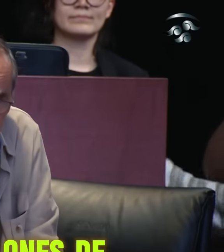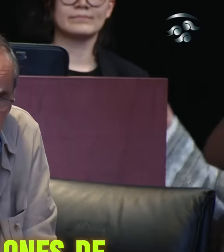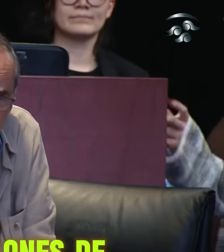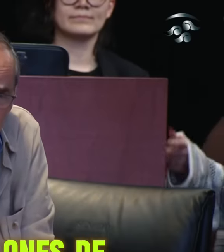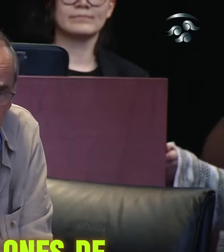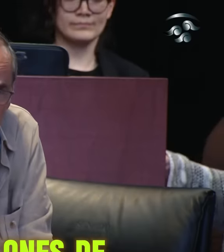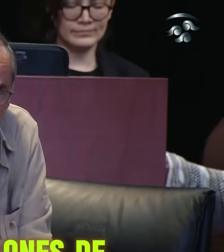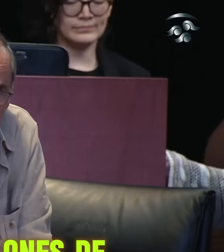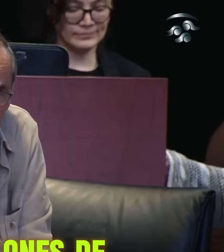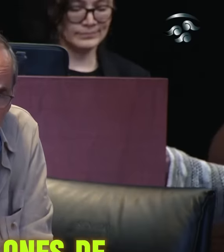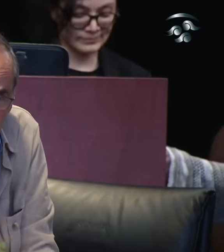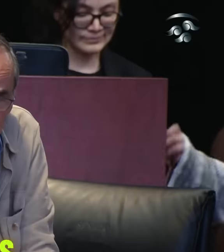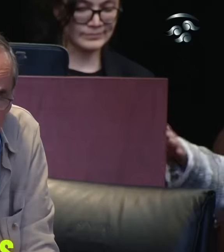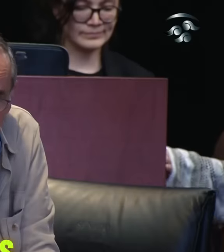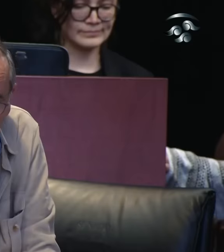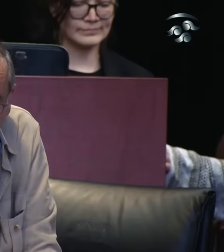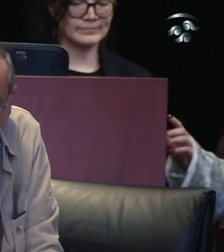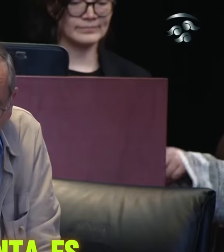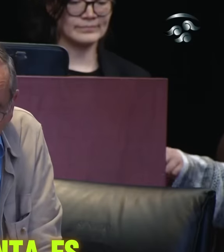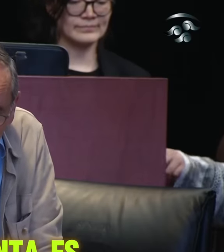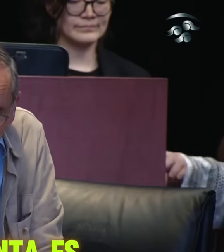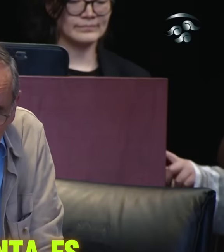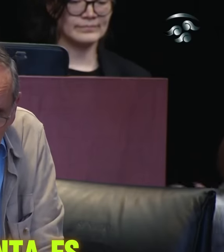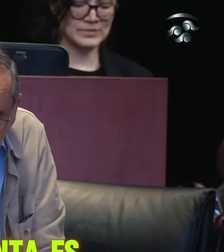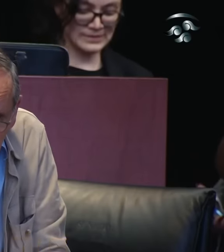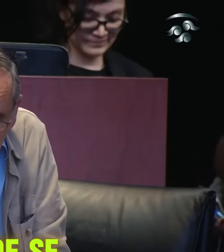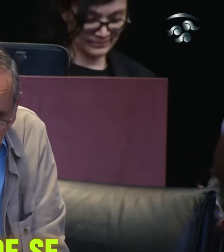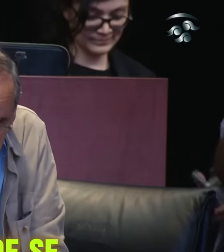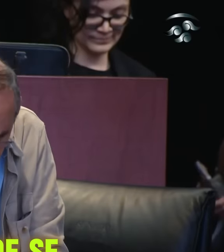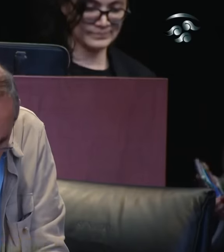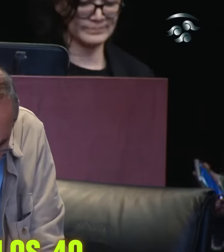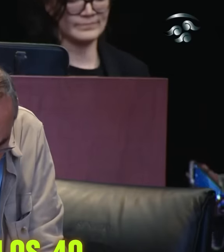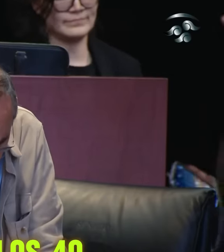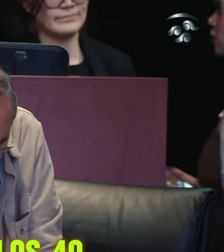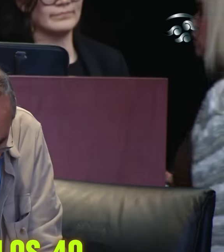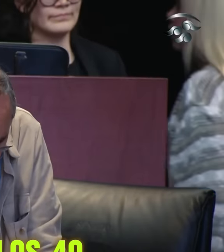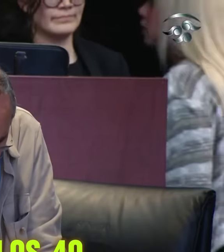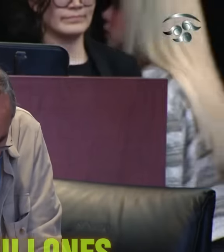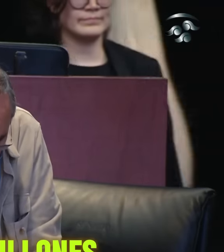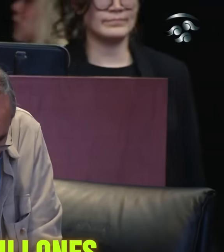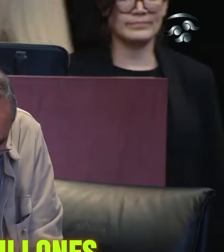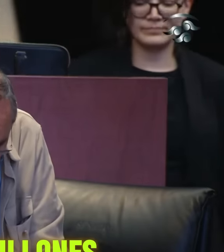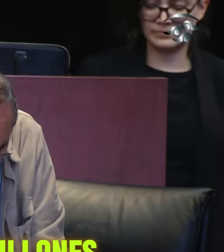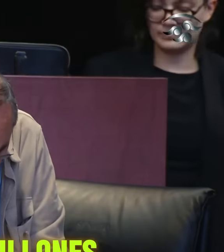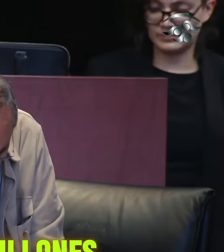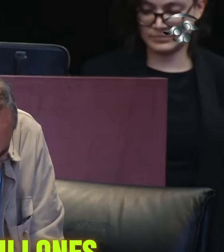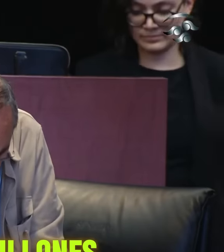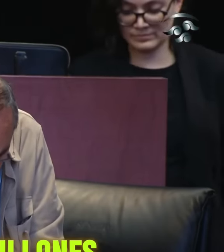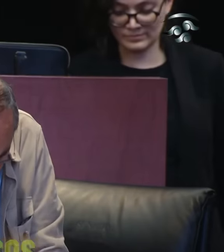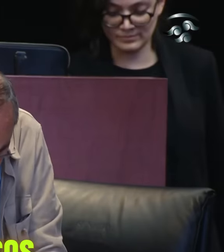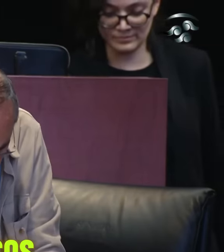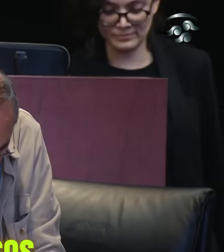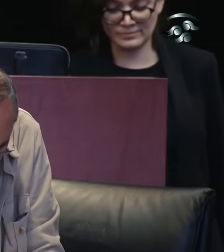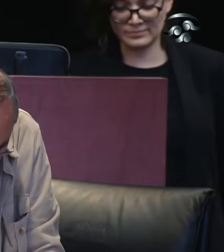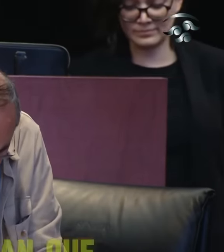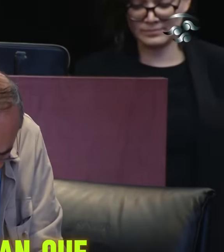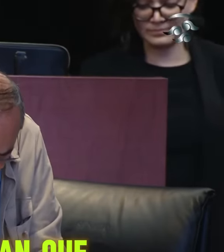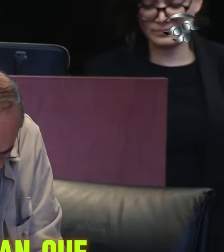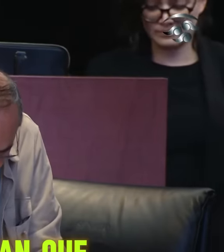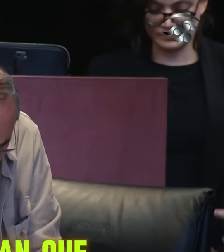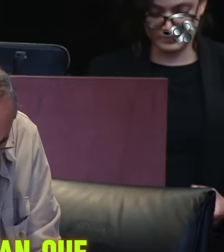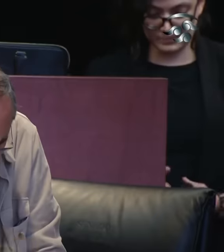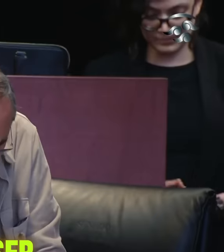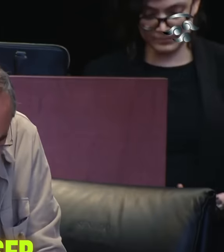a 27.000 millones de pesos. La pregunta es, ¿de dónde se obtienen los 41.000 millones de pesos